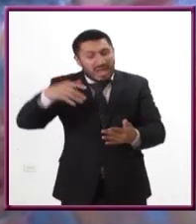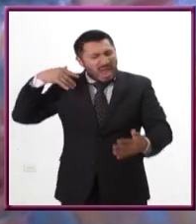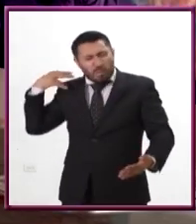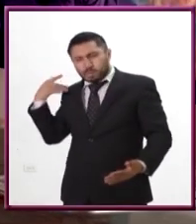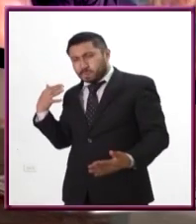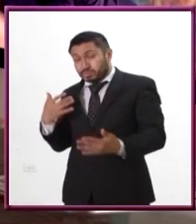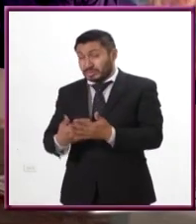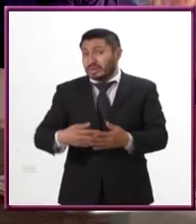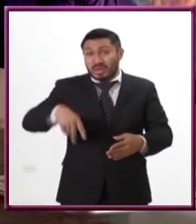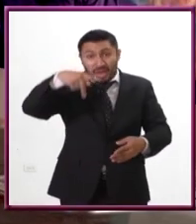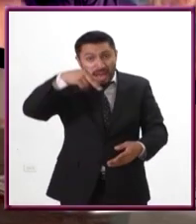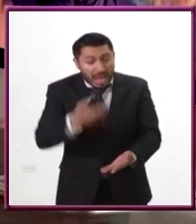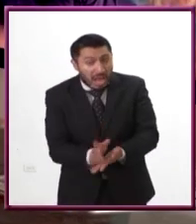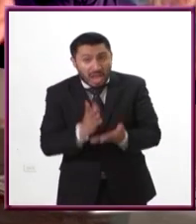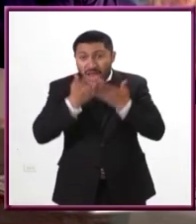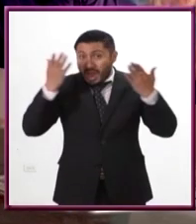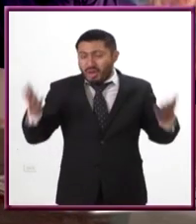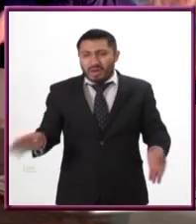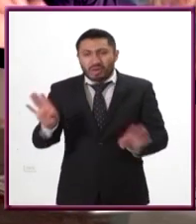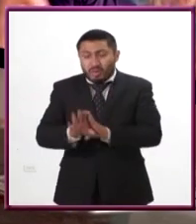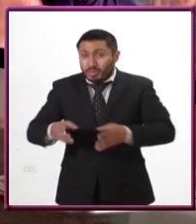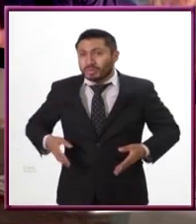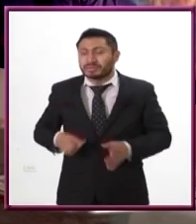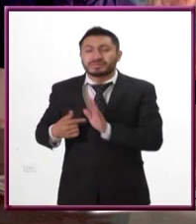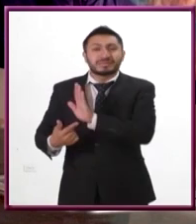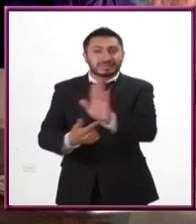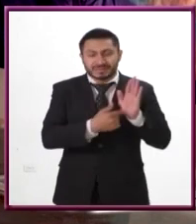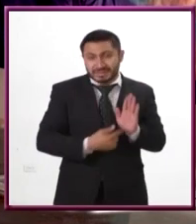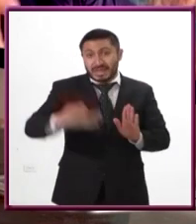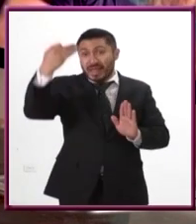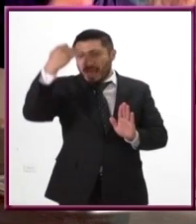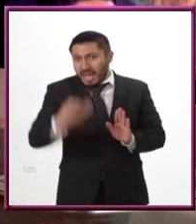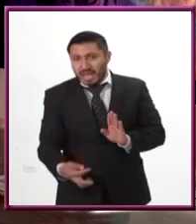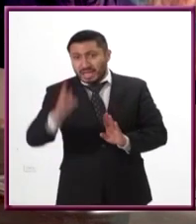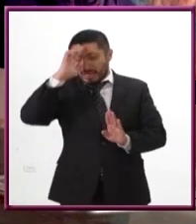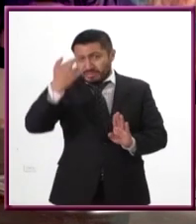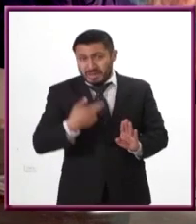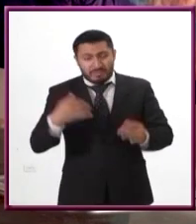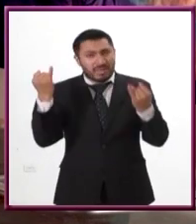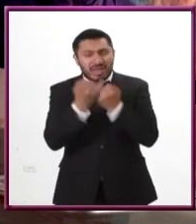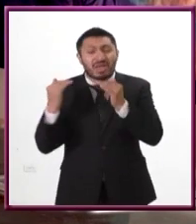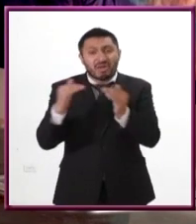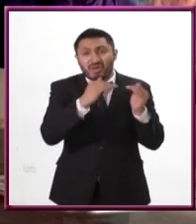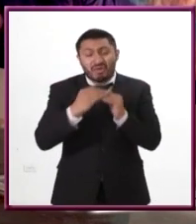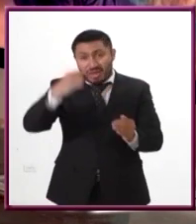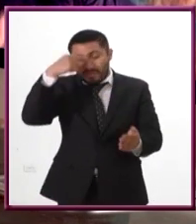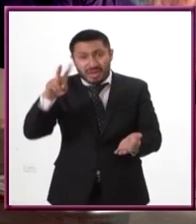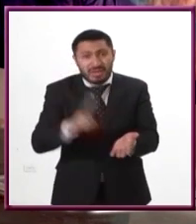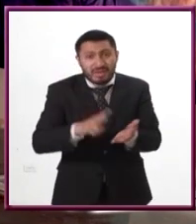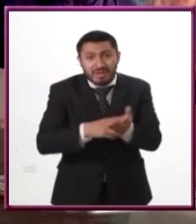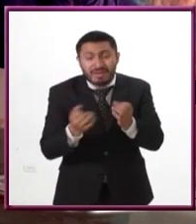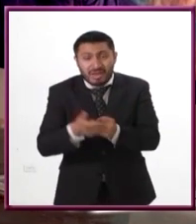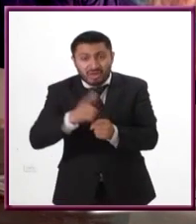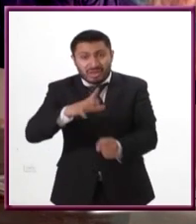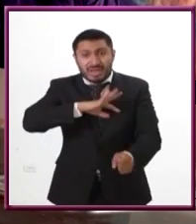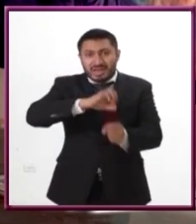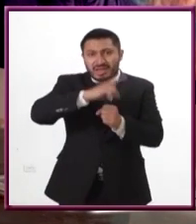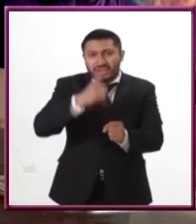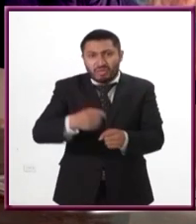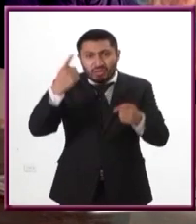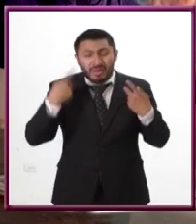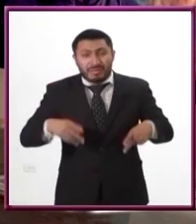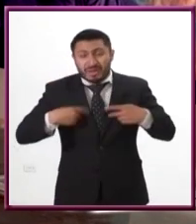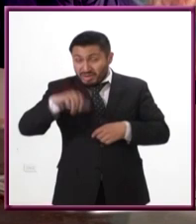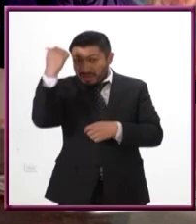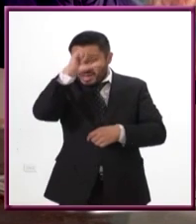ya años, para visibilizar y sobre todo para incluirlos, para eliminar el estigma por completo, para eliminar el tabú social y para que tengan oportunidades.